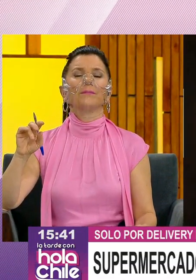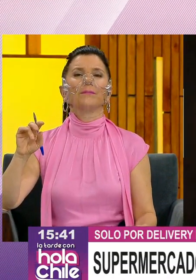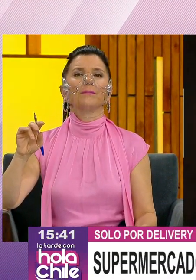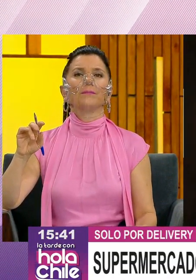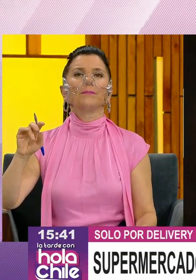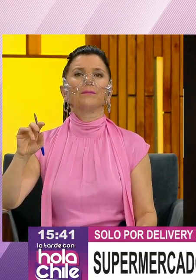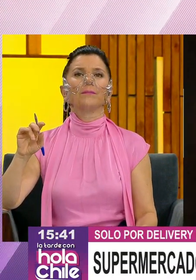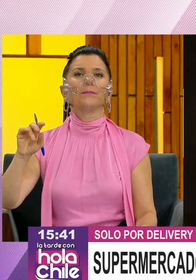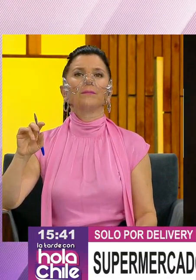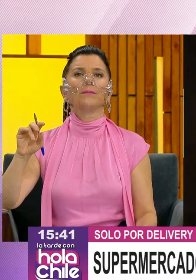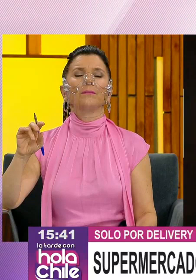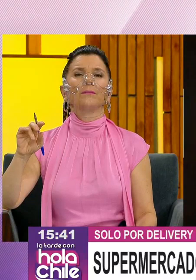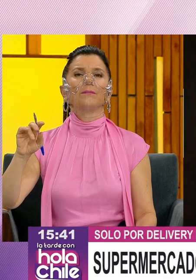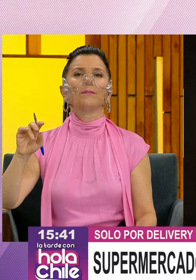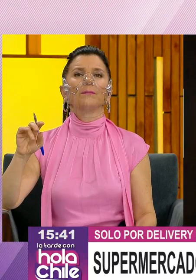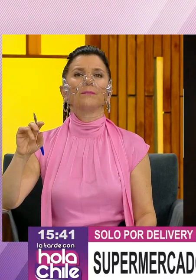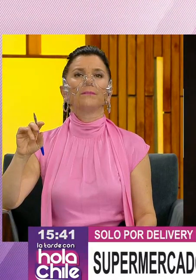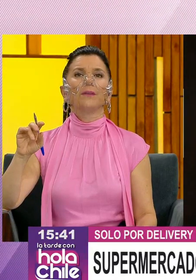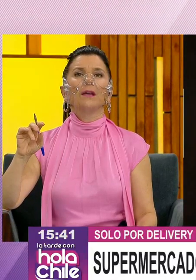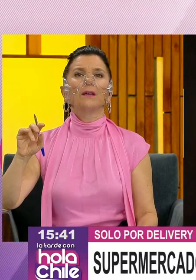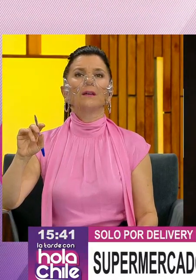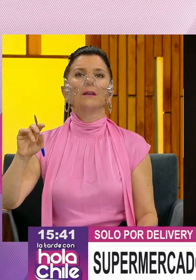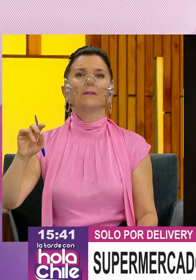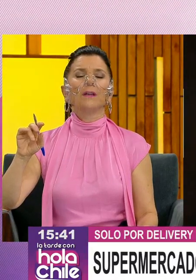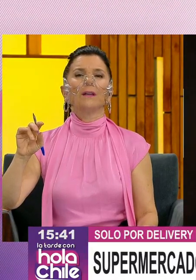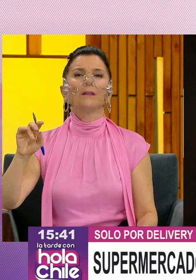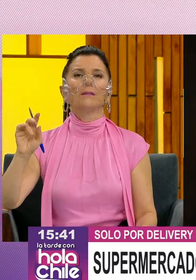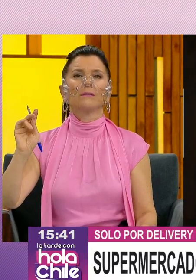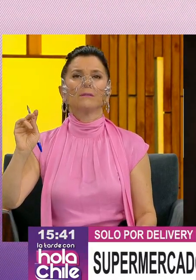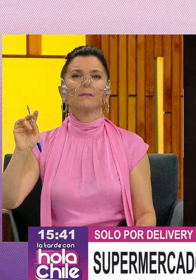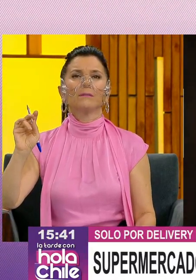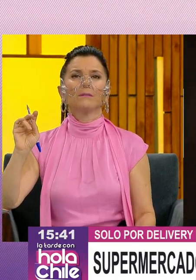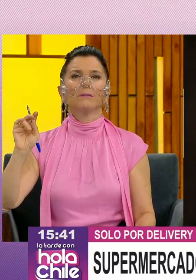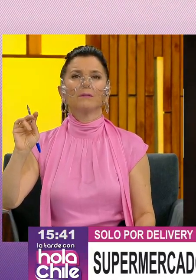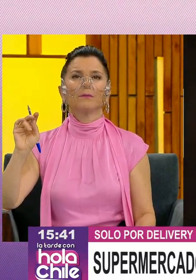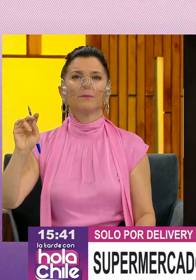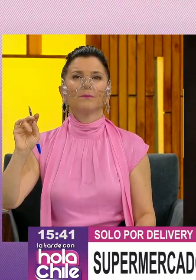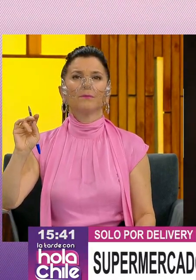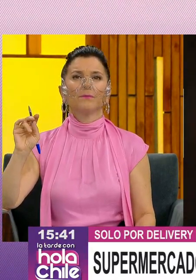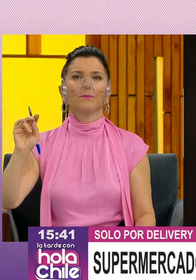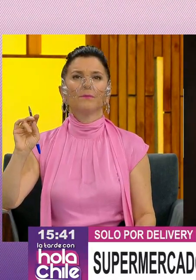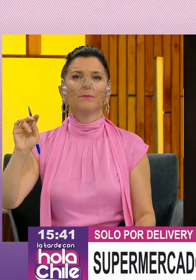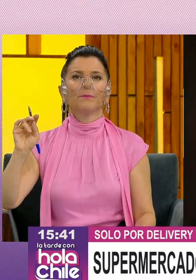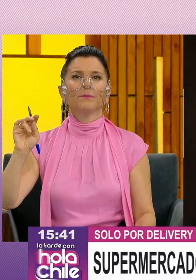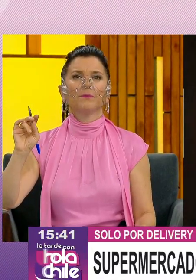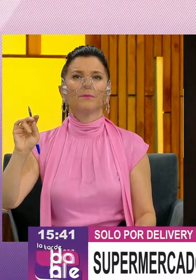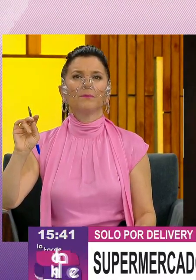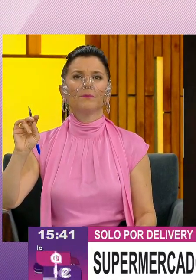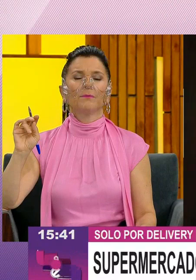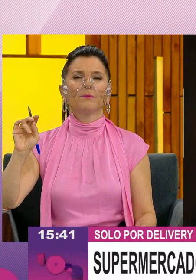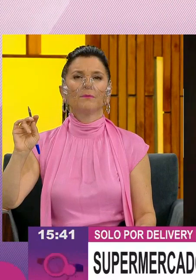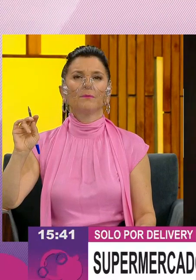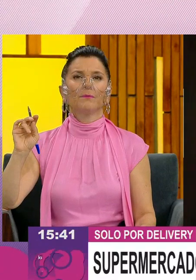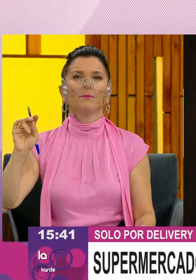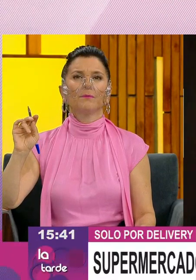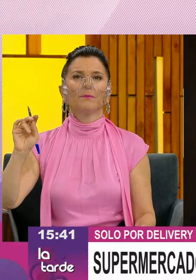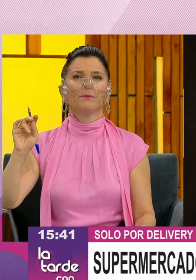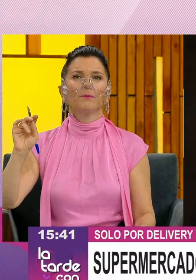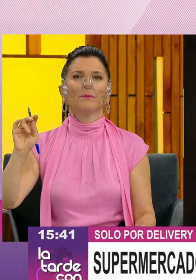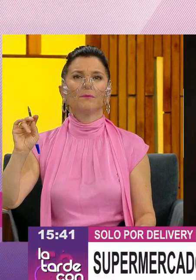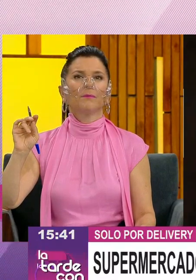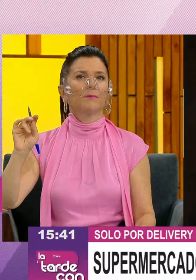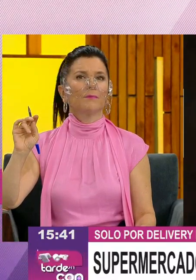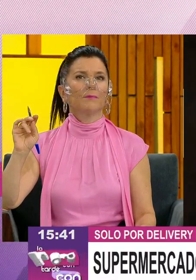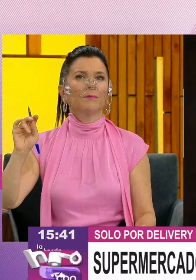autocuidado y de seguir las indicaciones. ¿Me entienden? Cuando uno como autoridad hace una crítica activa de esto, puede dar el falso